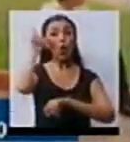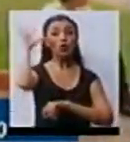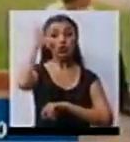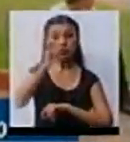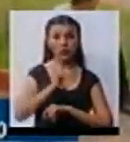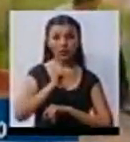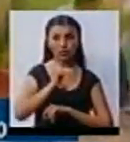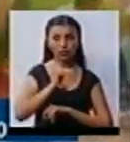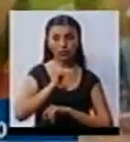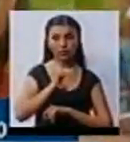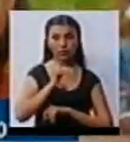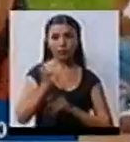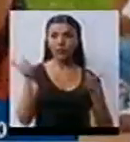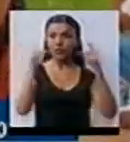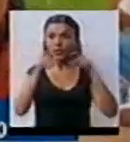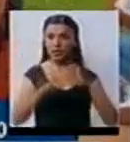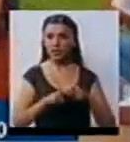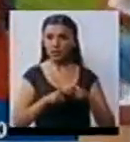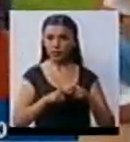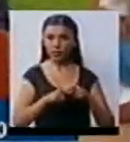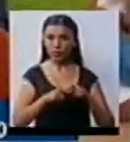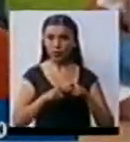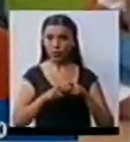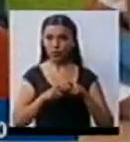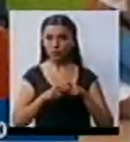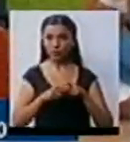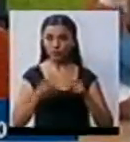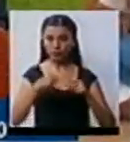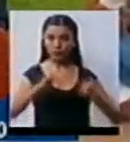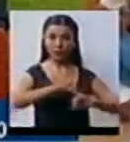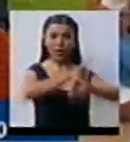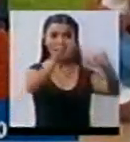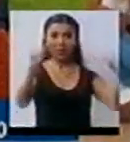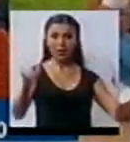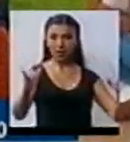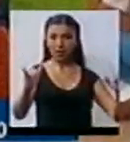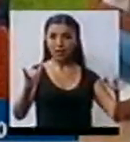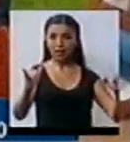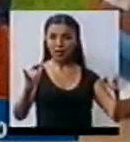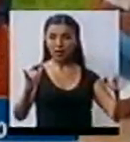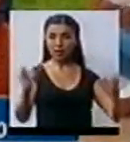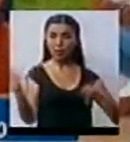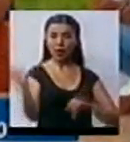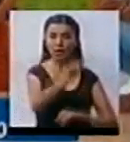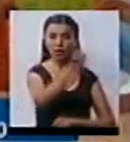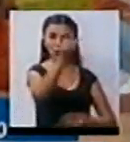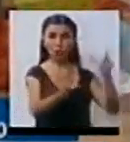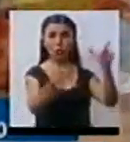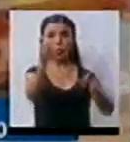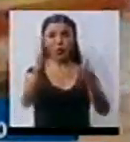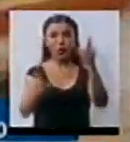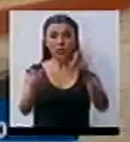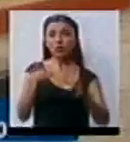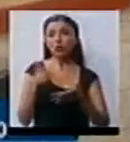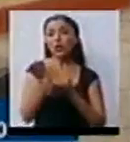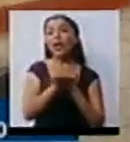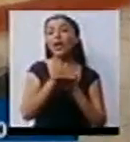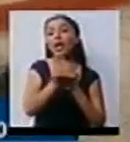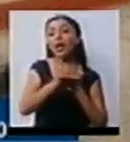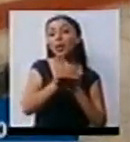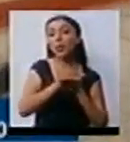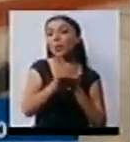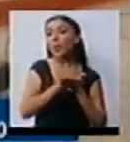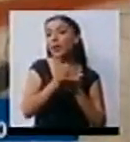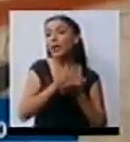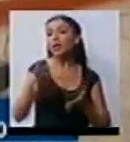subimos, lo transmite a los compañeros que estaban acá en la plaza. Así que vino, se transmitió, así que nosotros estamos en la expectativa. Mientras esperamos que se normalice el